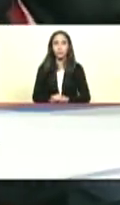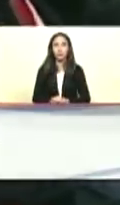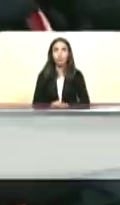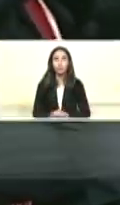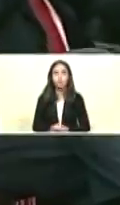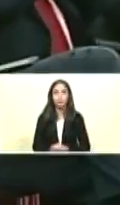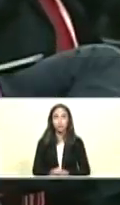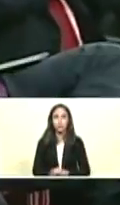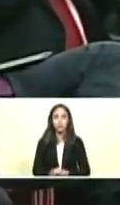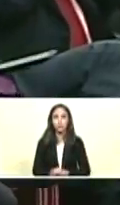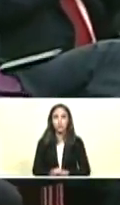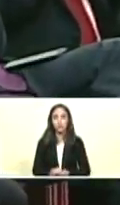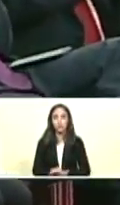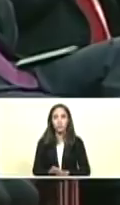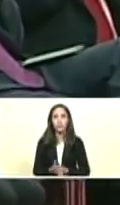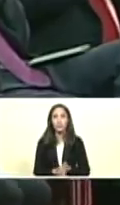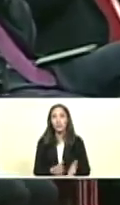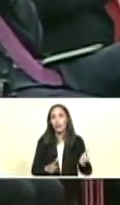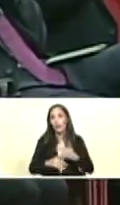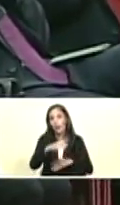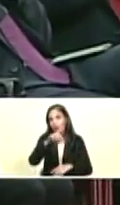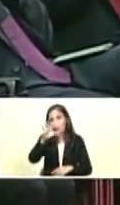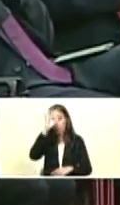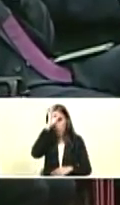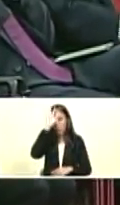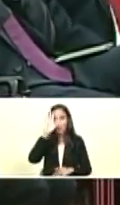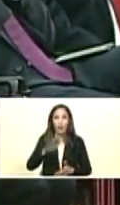No sé si tiene traducción, naguará en ruso.